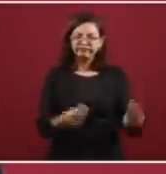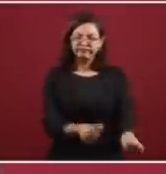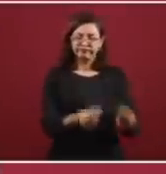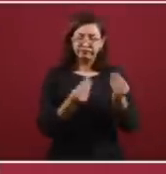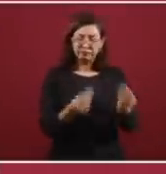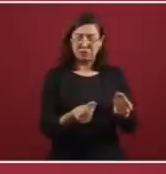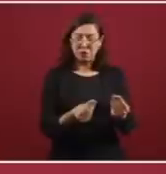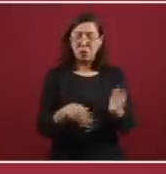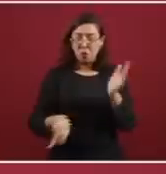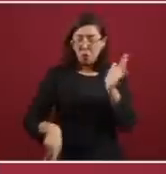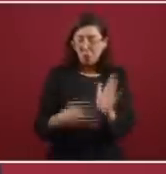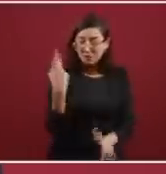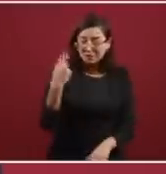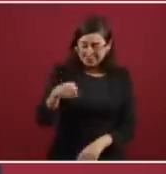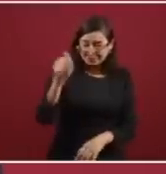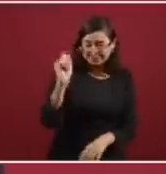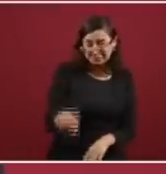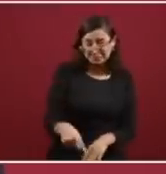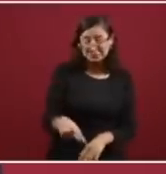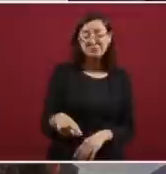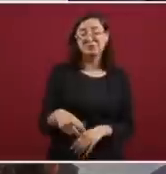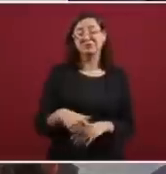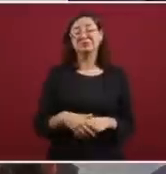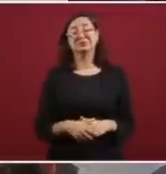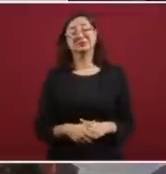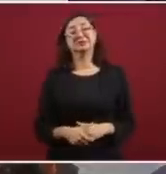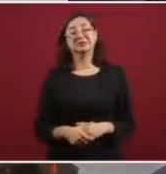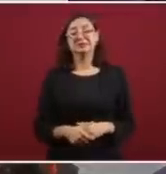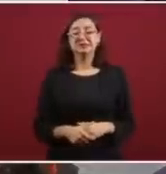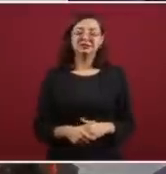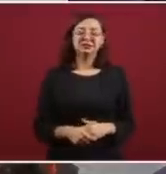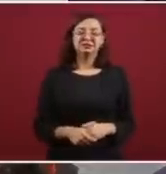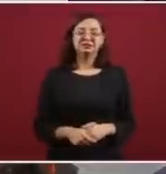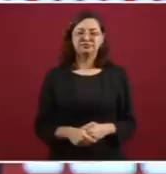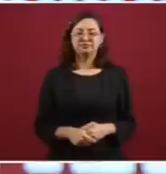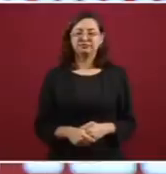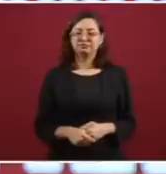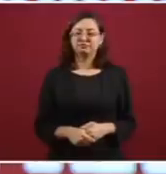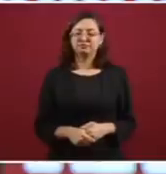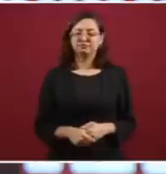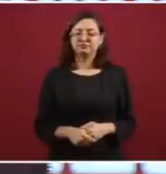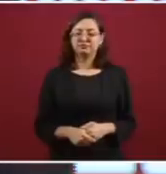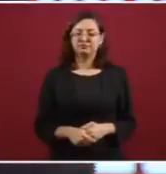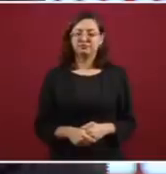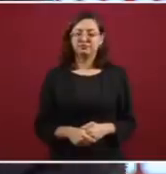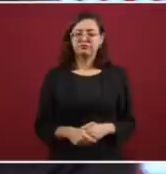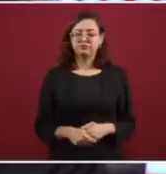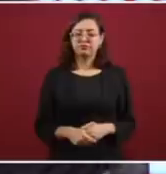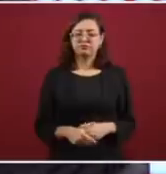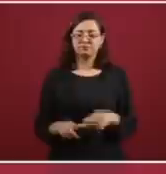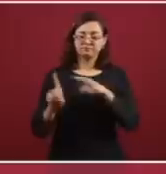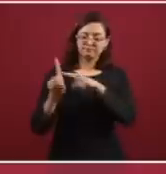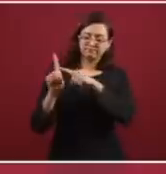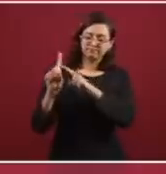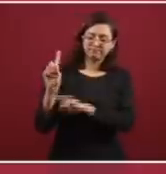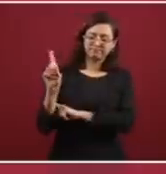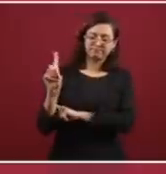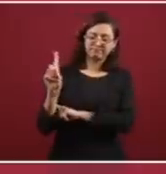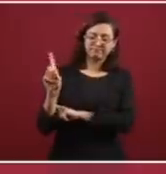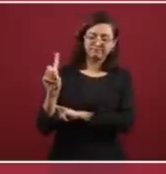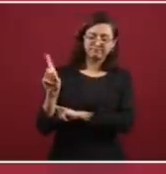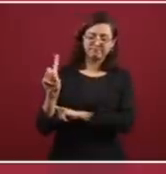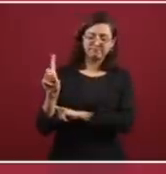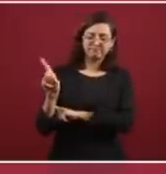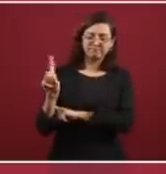¿Seguir con eso? ¿Regresar a eso? Ahora sí que lo que diga mi dedito,